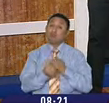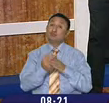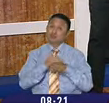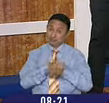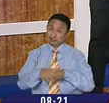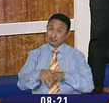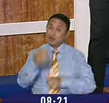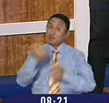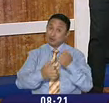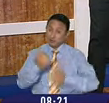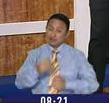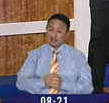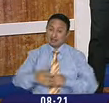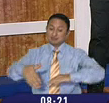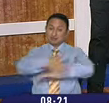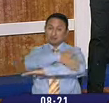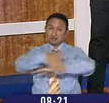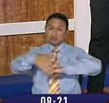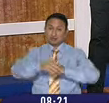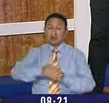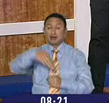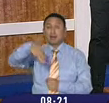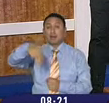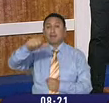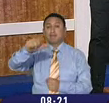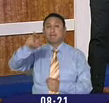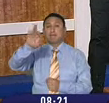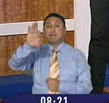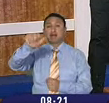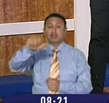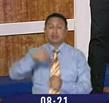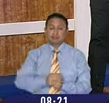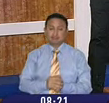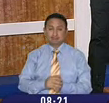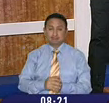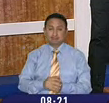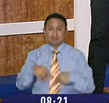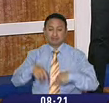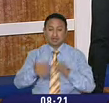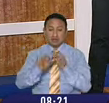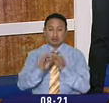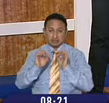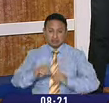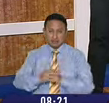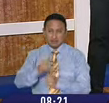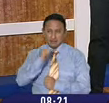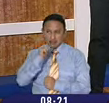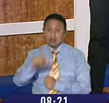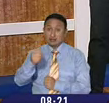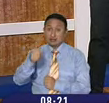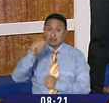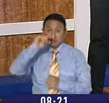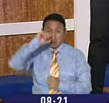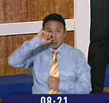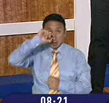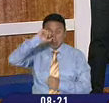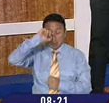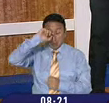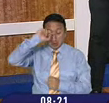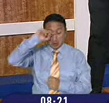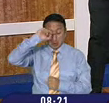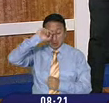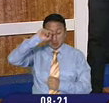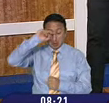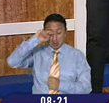generaba malestar sobre la avenida Marta Bucarán, pero bueno, una reparación y que faltan otros, ¿no? Y exactamente este año